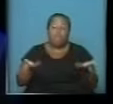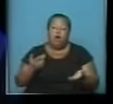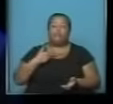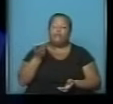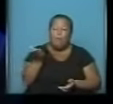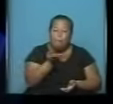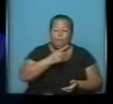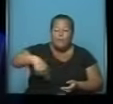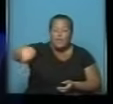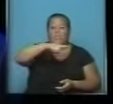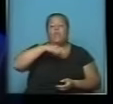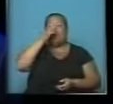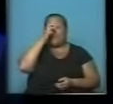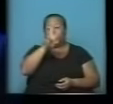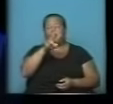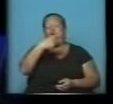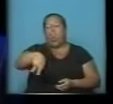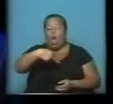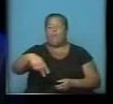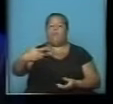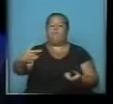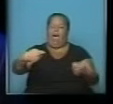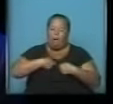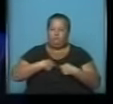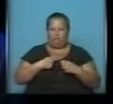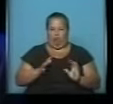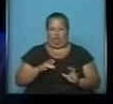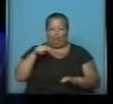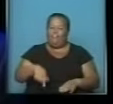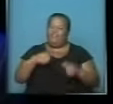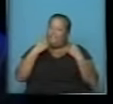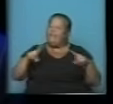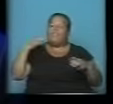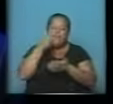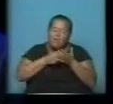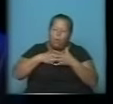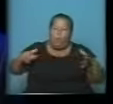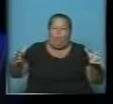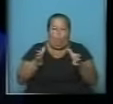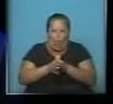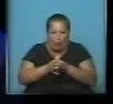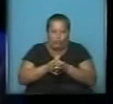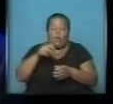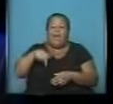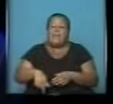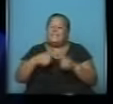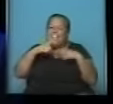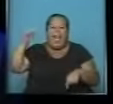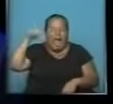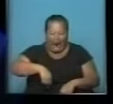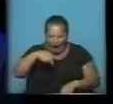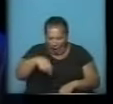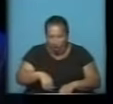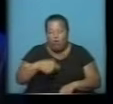pido que nos acompañen el 22 de noviembre a este desafío. Este desafío tenemos que hacer juntos. Este desafío es